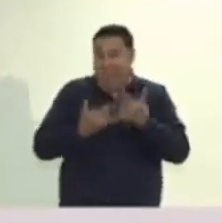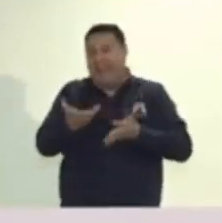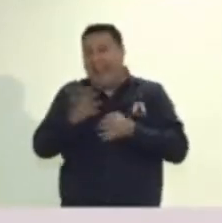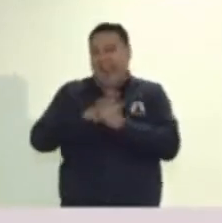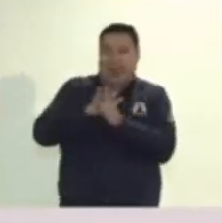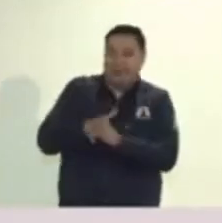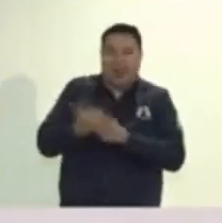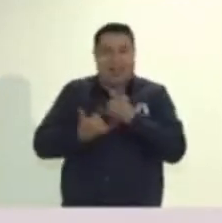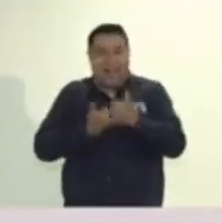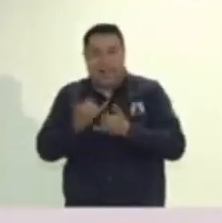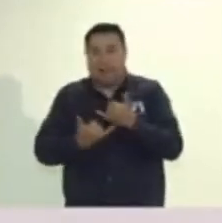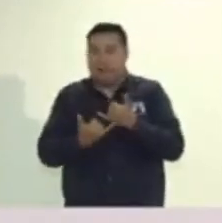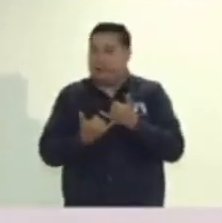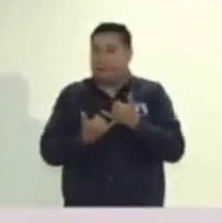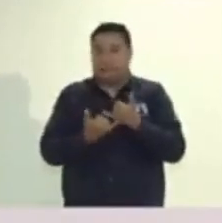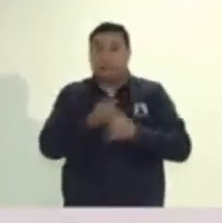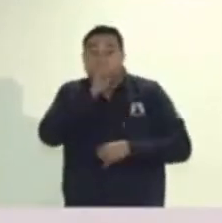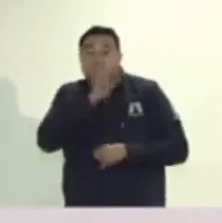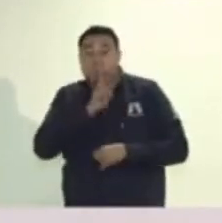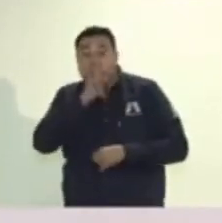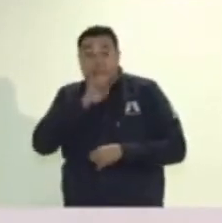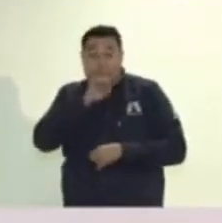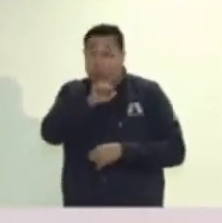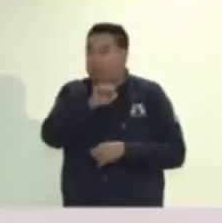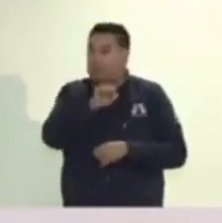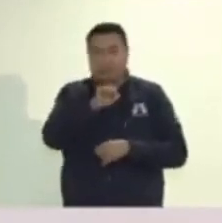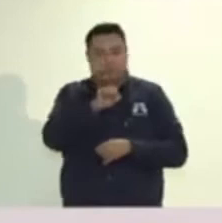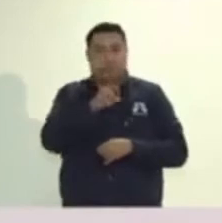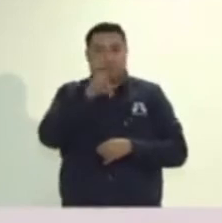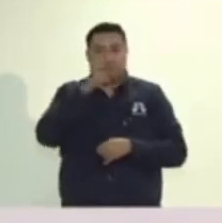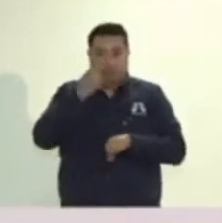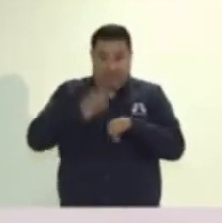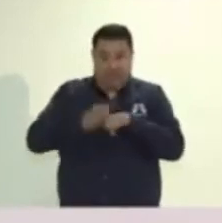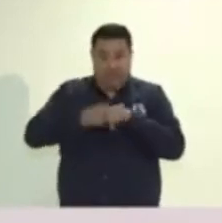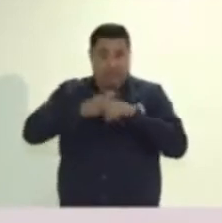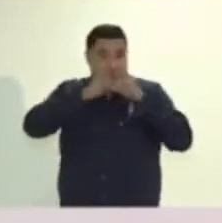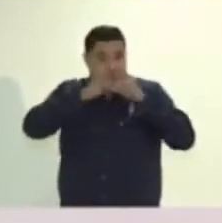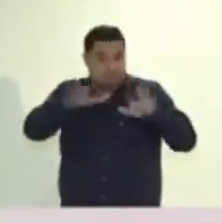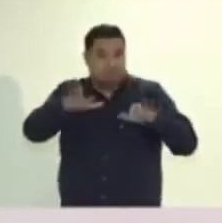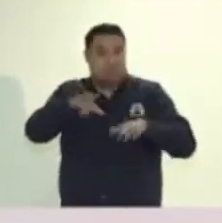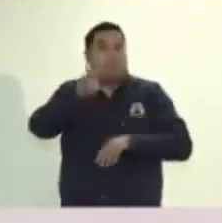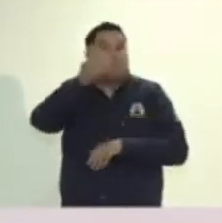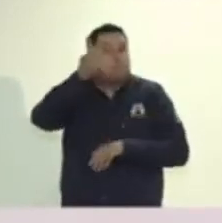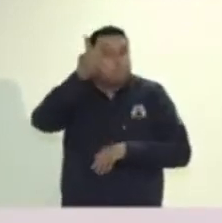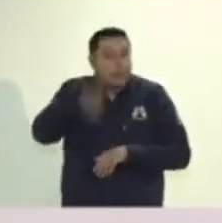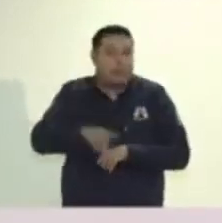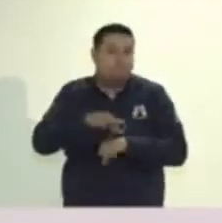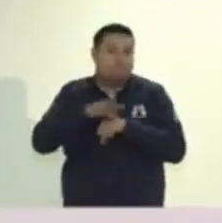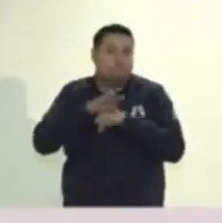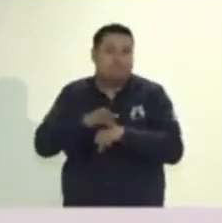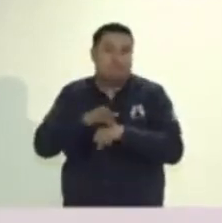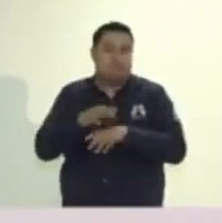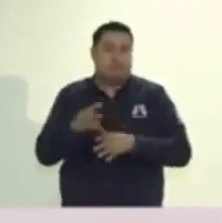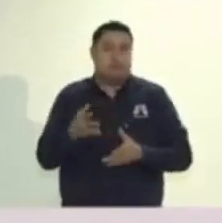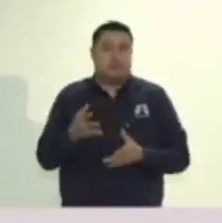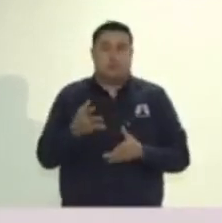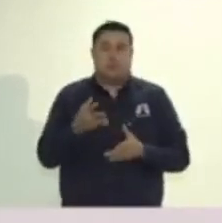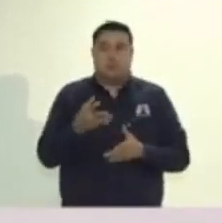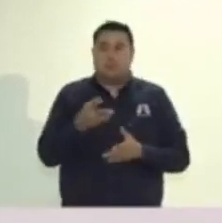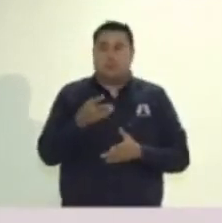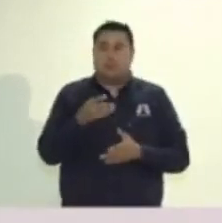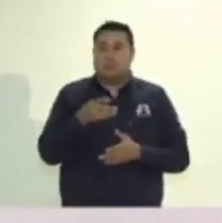La pandemia es real. La epidemia es real. Y si